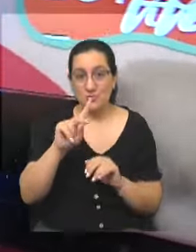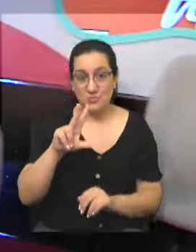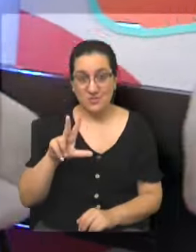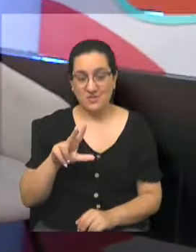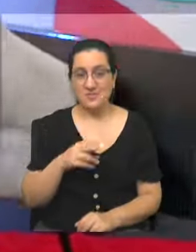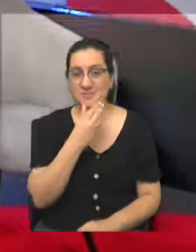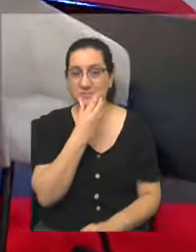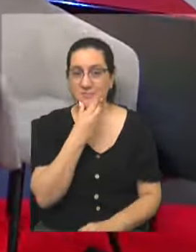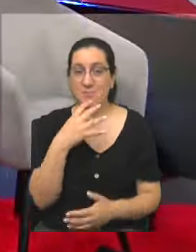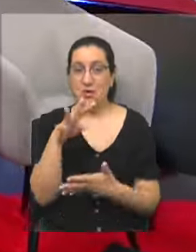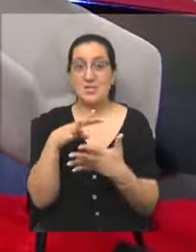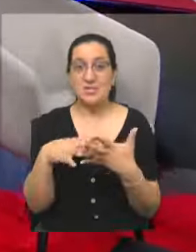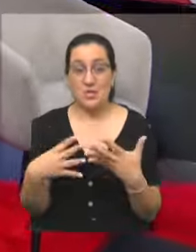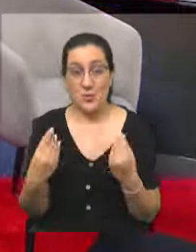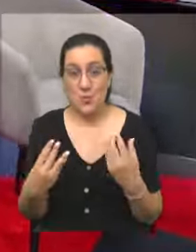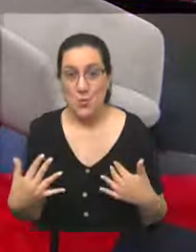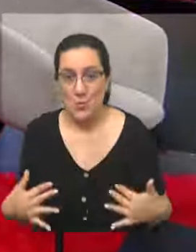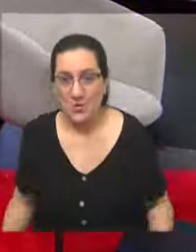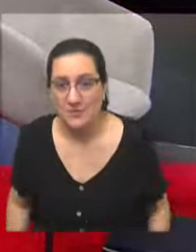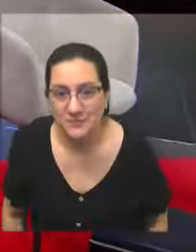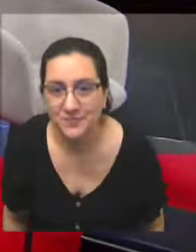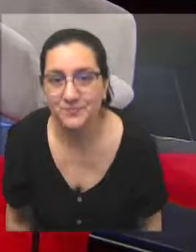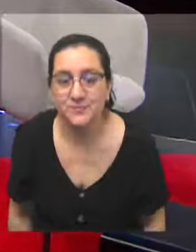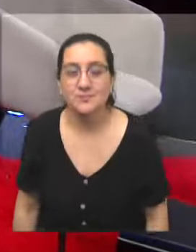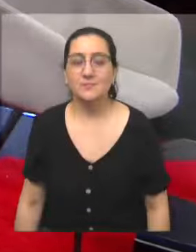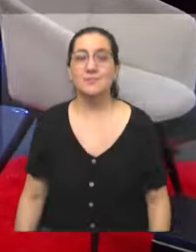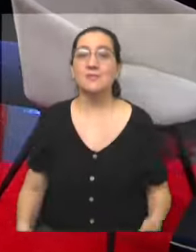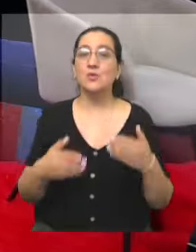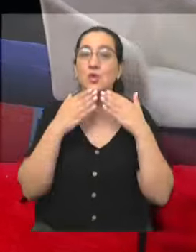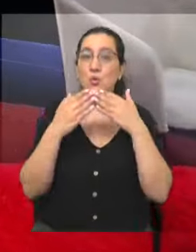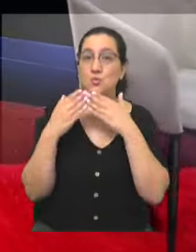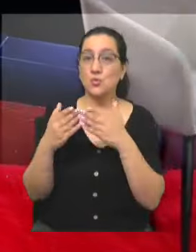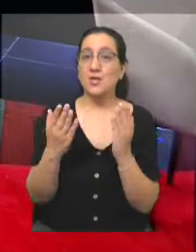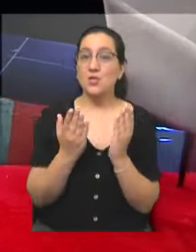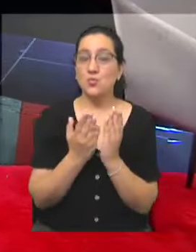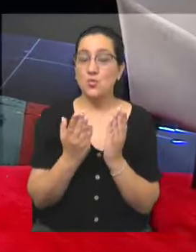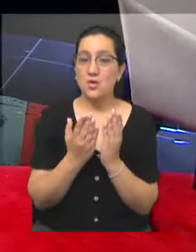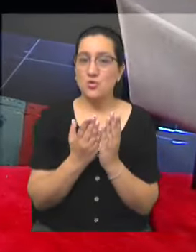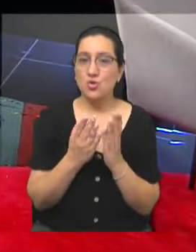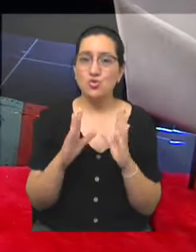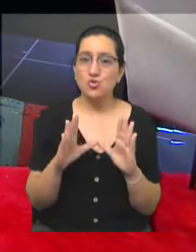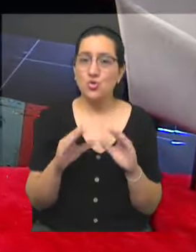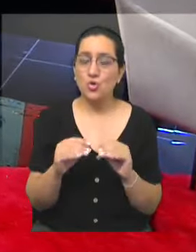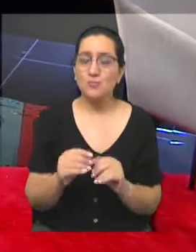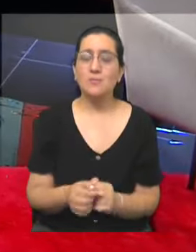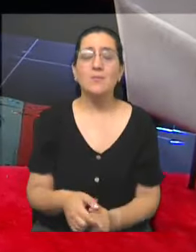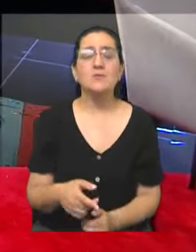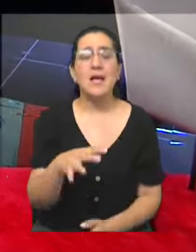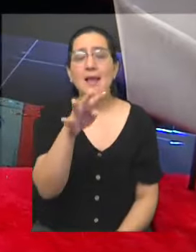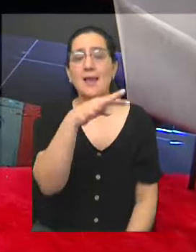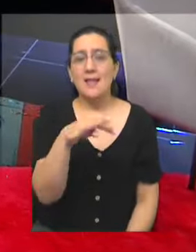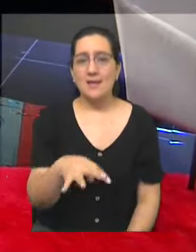091-899-213. Estamos haciendo una... nuestra consultora está estudiando mucho todo lo que viene llegando. Vamos a leer algunos